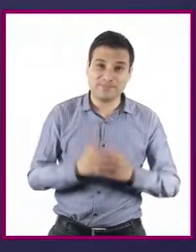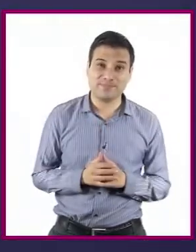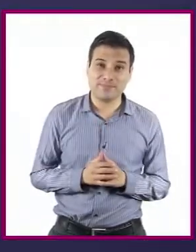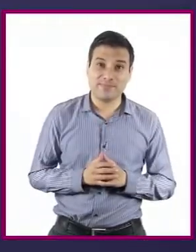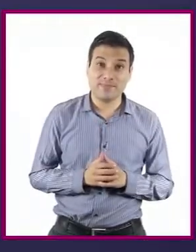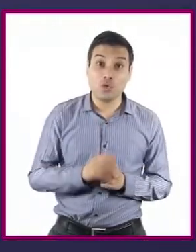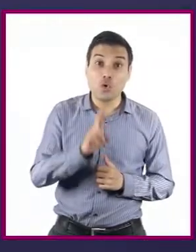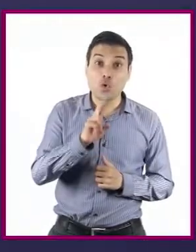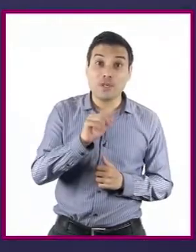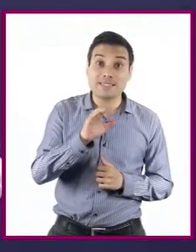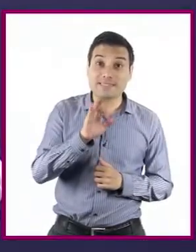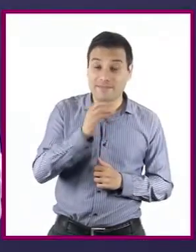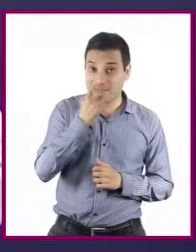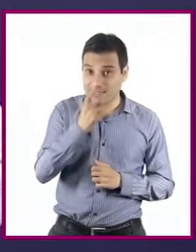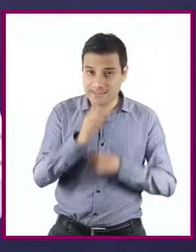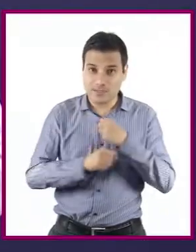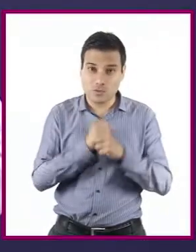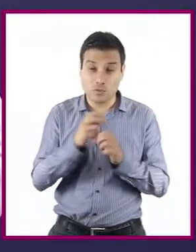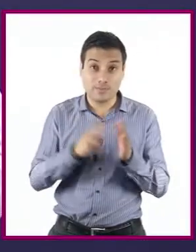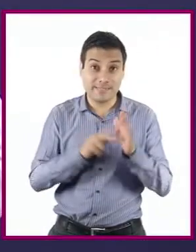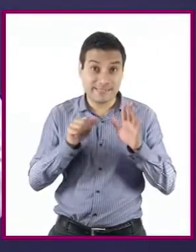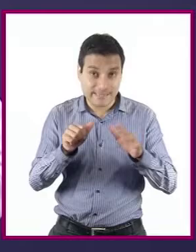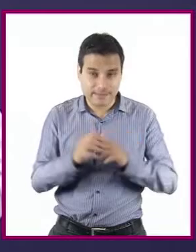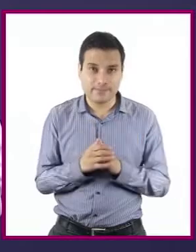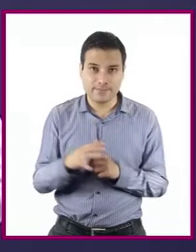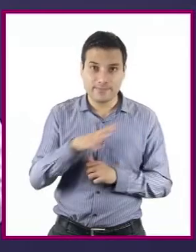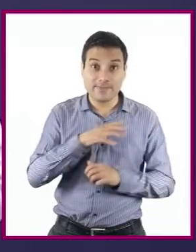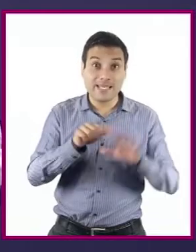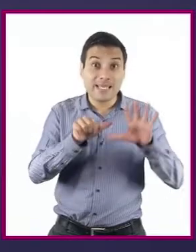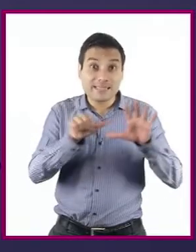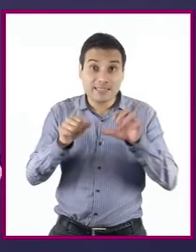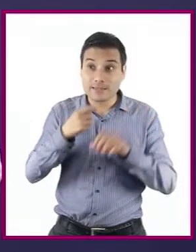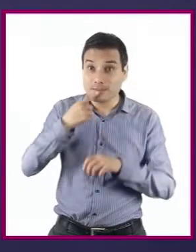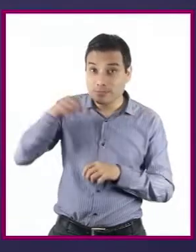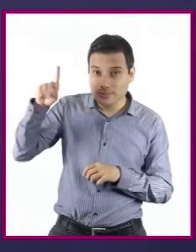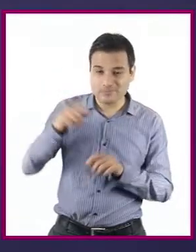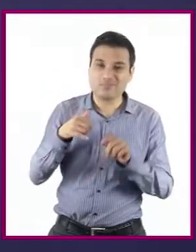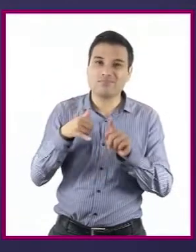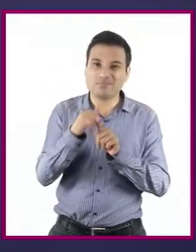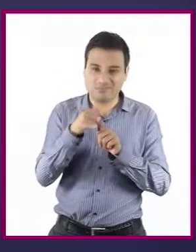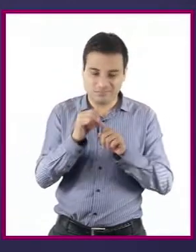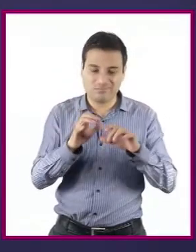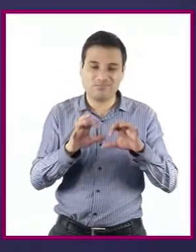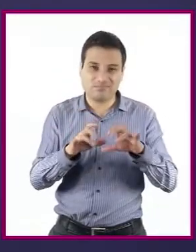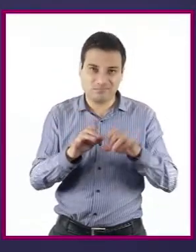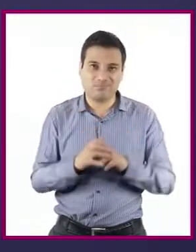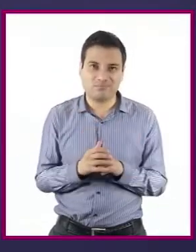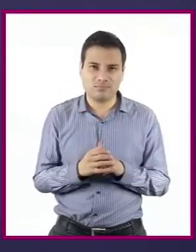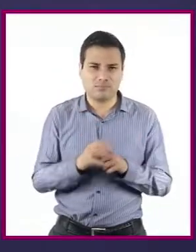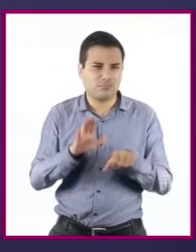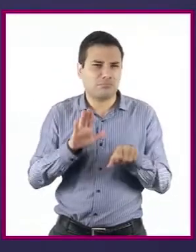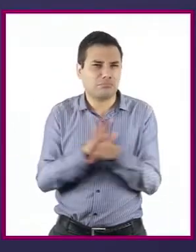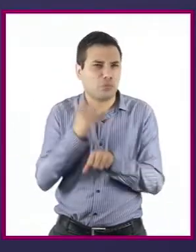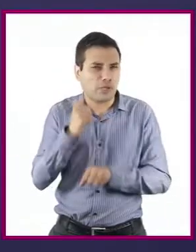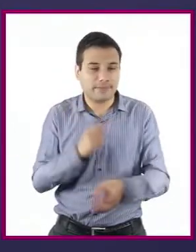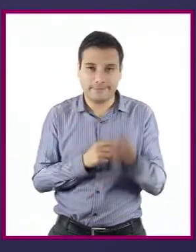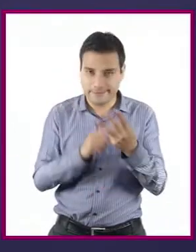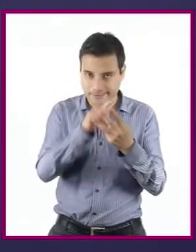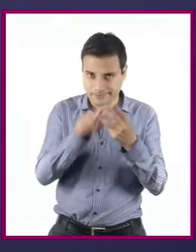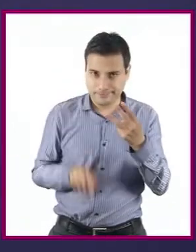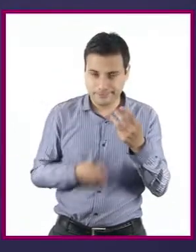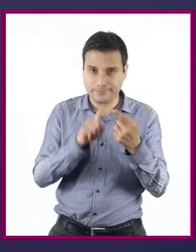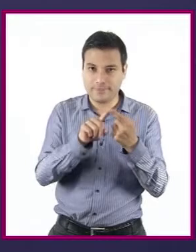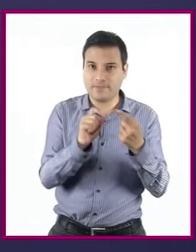reporta que tan solo en el 2016 se dieron más de 600 denuncias de ciberbullying, principalmente por 3 motivos de discriminación.